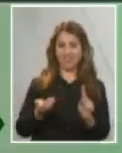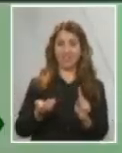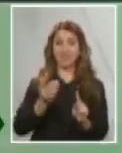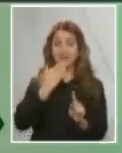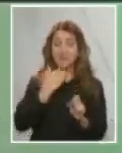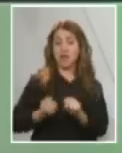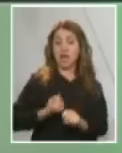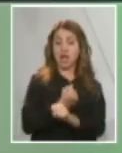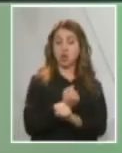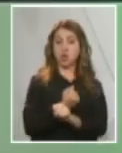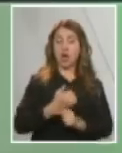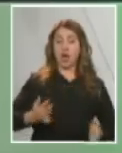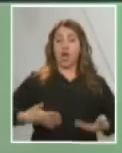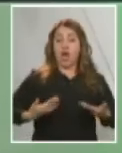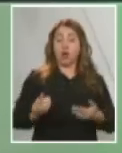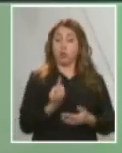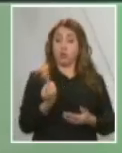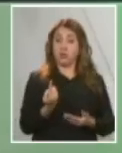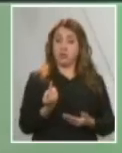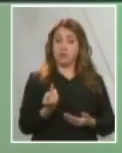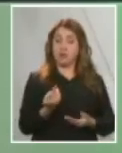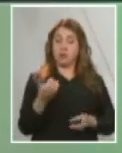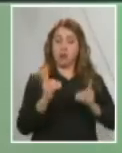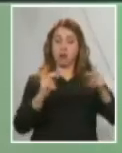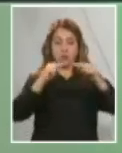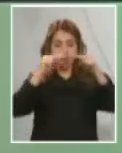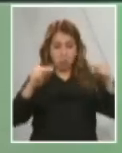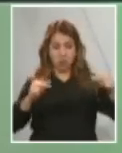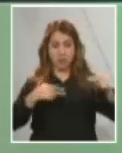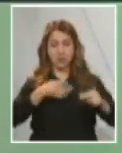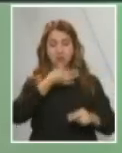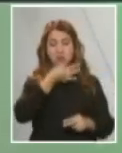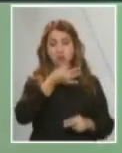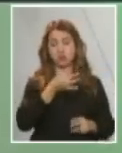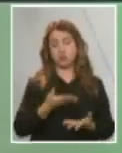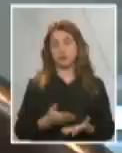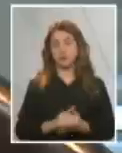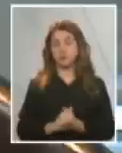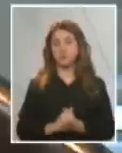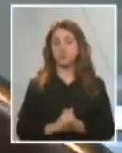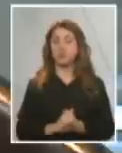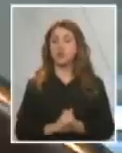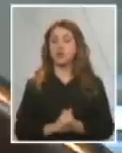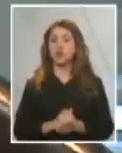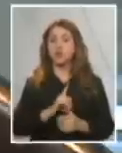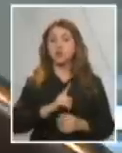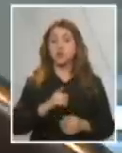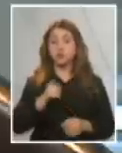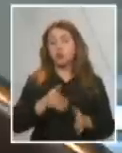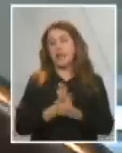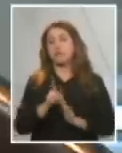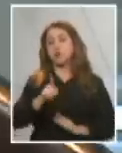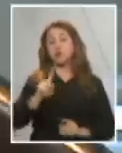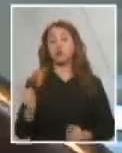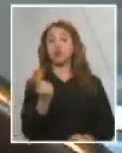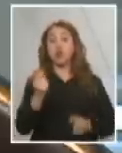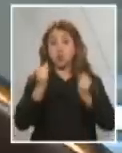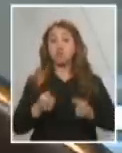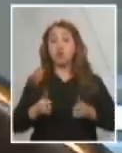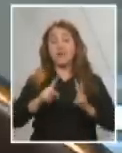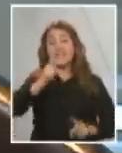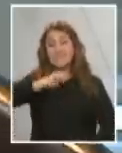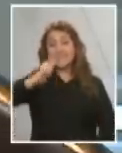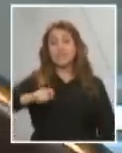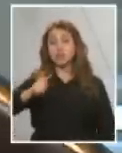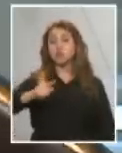al ser autovalente con ciertos puentes, como le digo yo, que finalmente te cambian la vida? Cuando tú te puedes lavar solo los dientes, cuando puedes comer